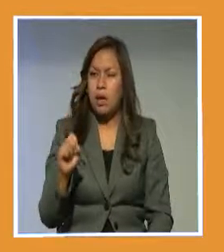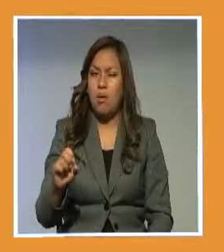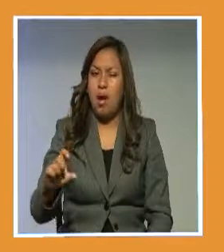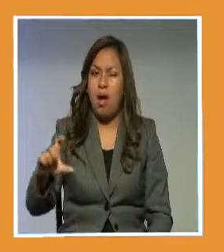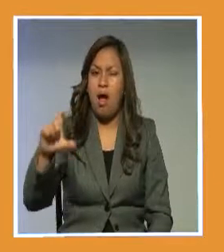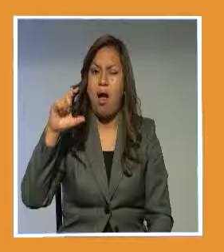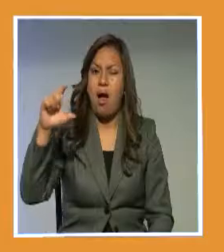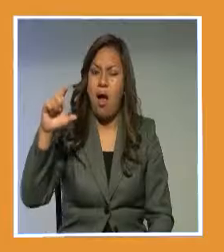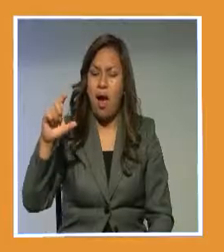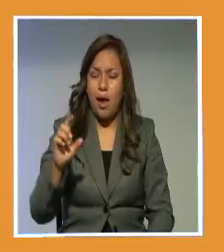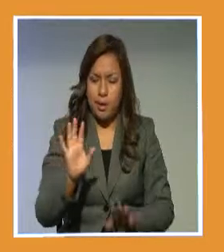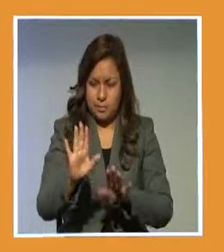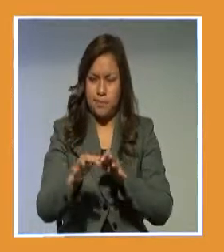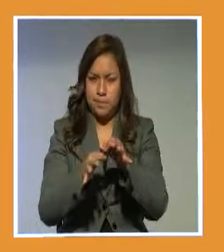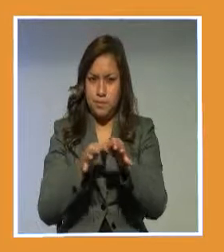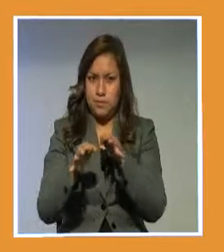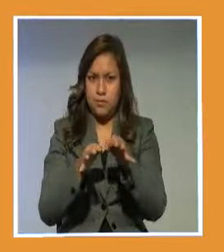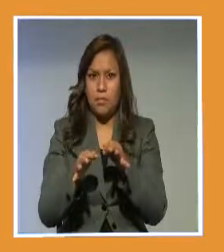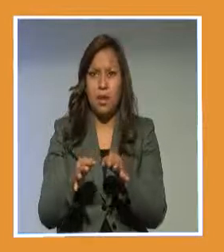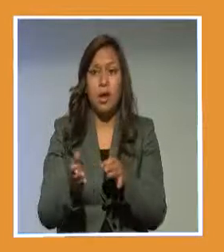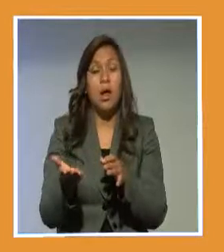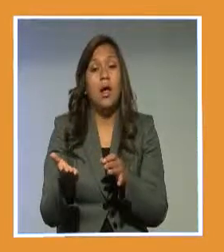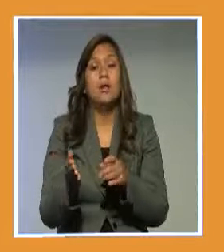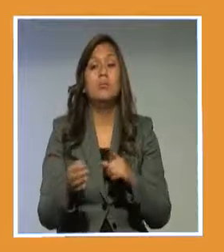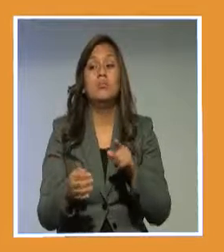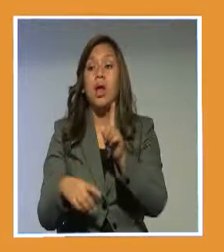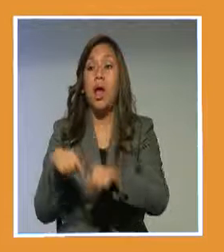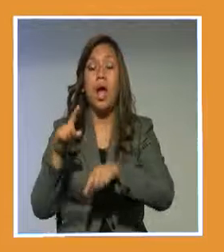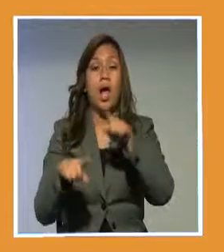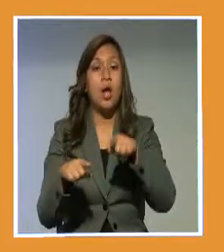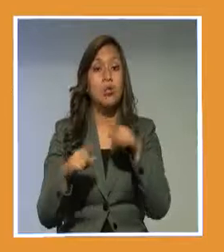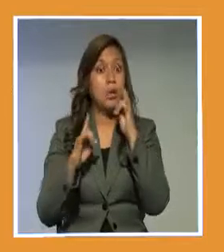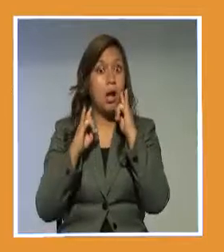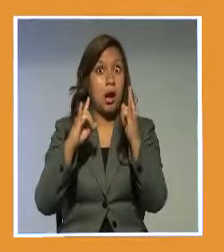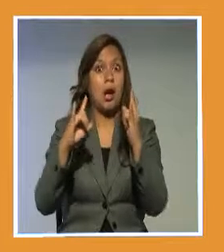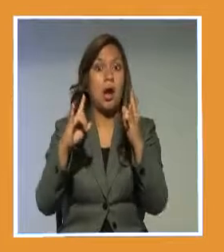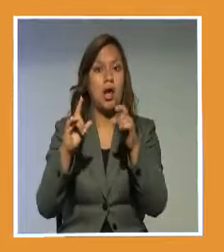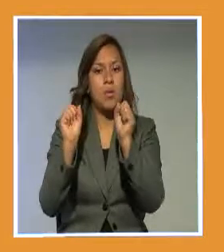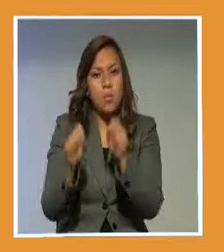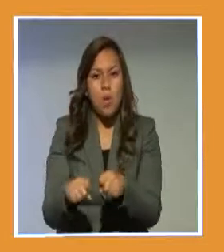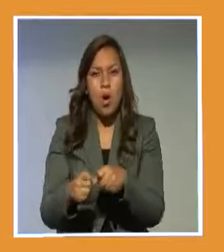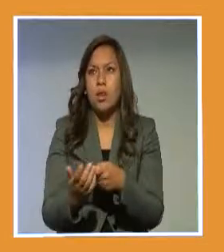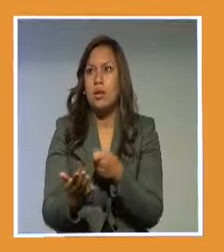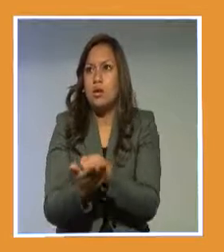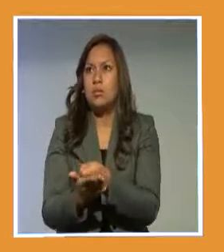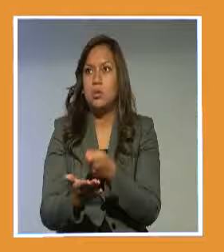especulación desenfrenada? Burbujas en el sector inmobiliario y en el sector